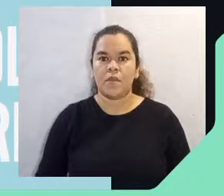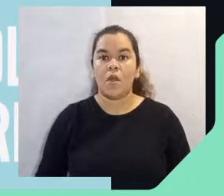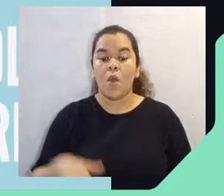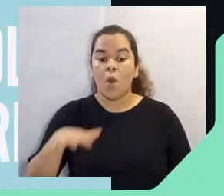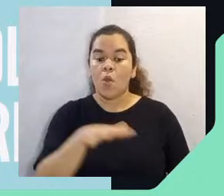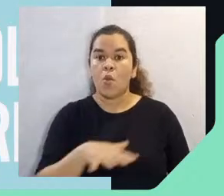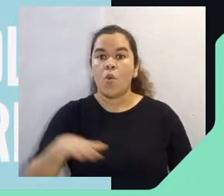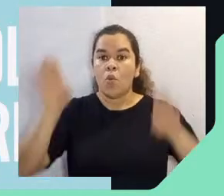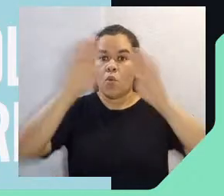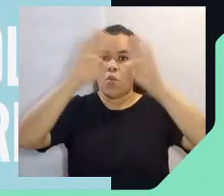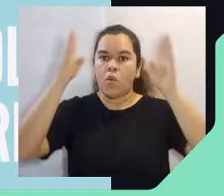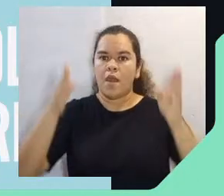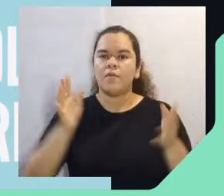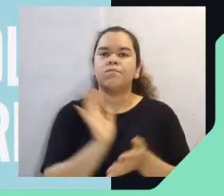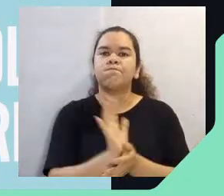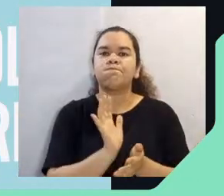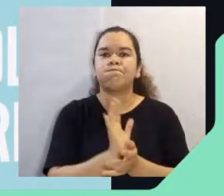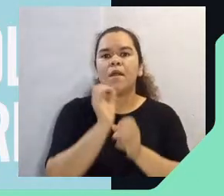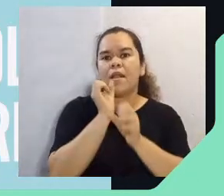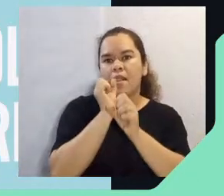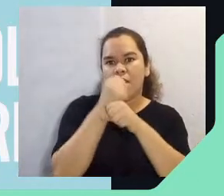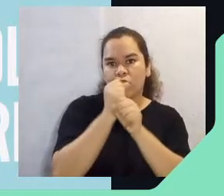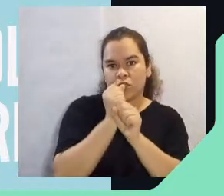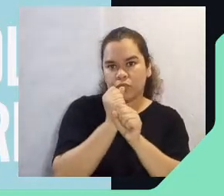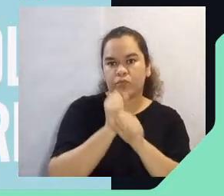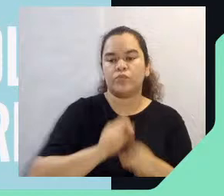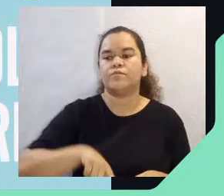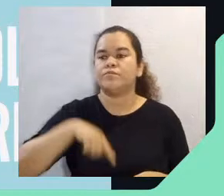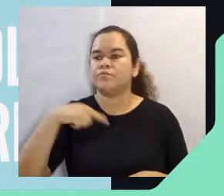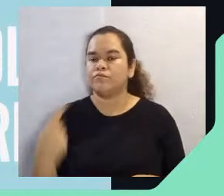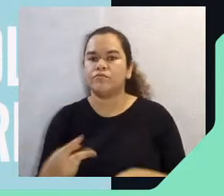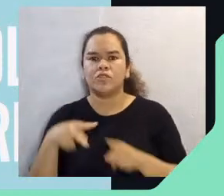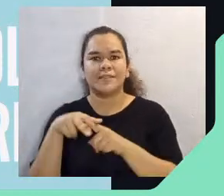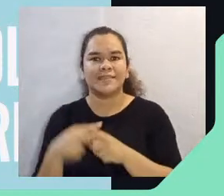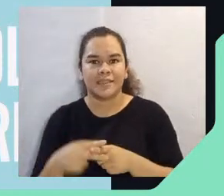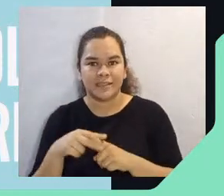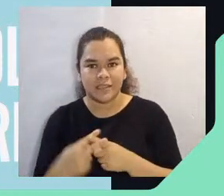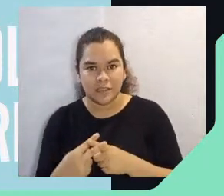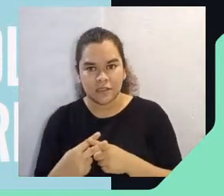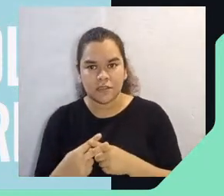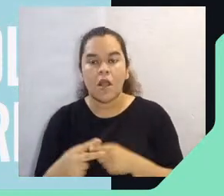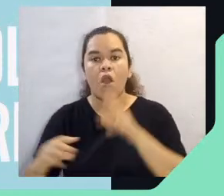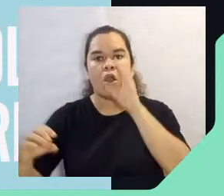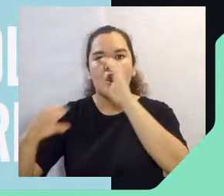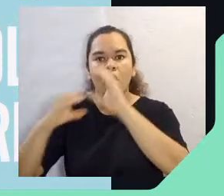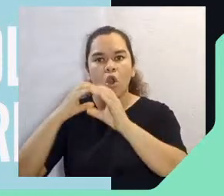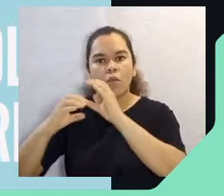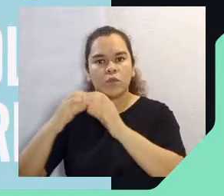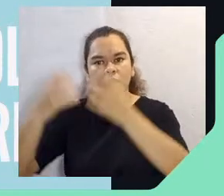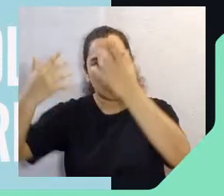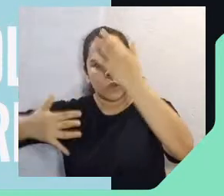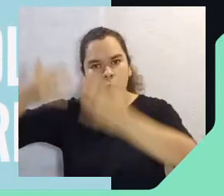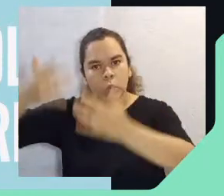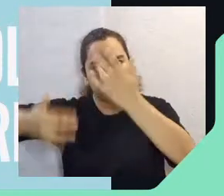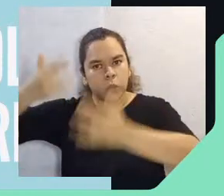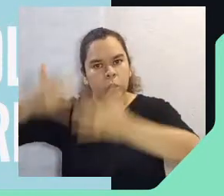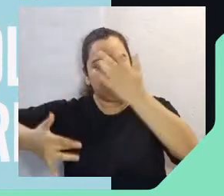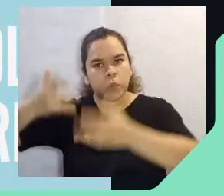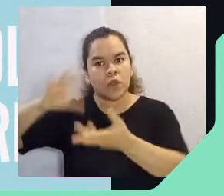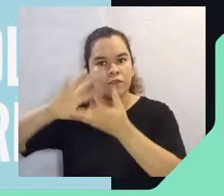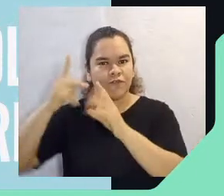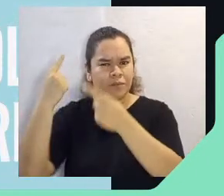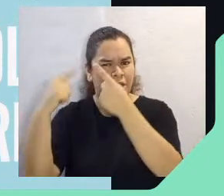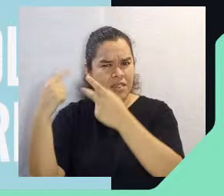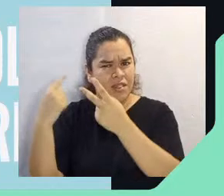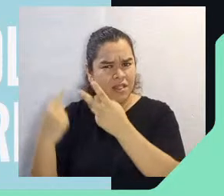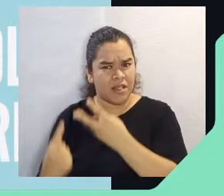muchos talleres, con muchos lenguajes, con muchos productos para desarrollar, para